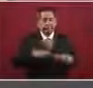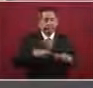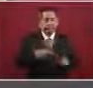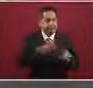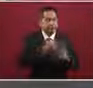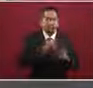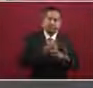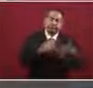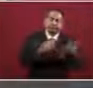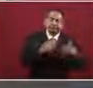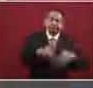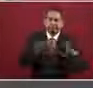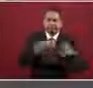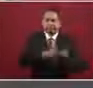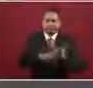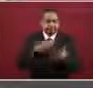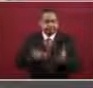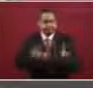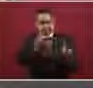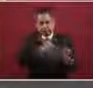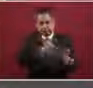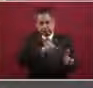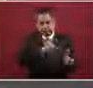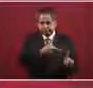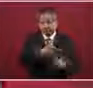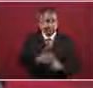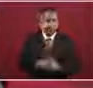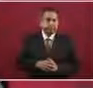de esta persona que